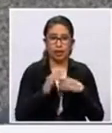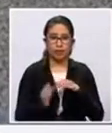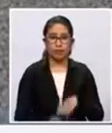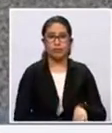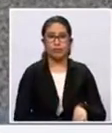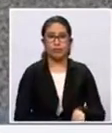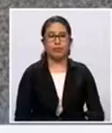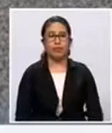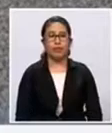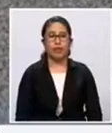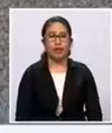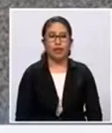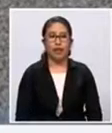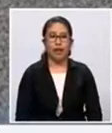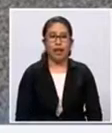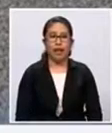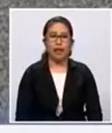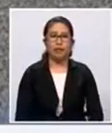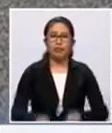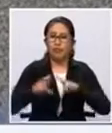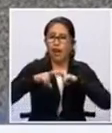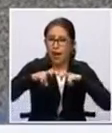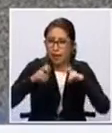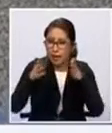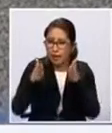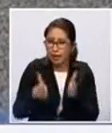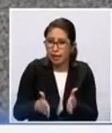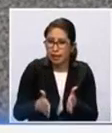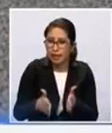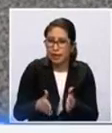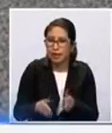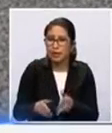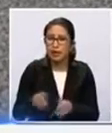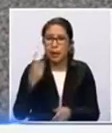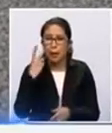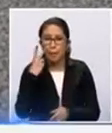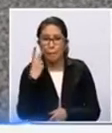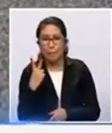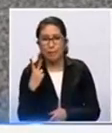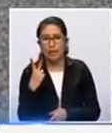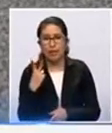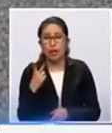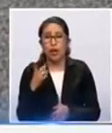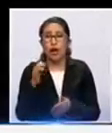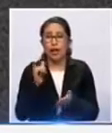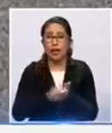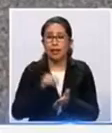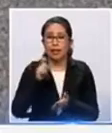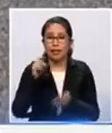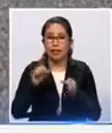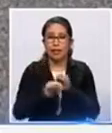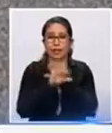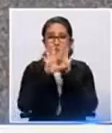consultarle, algunos analistas han observado el hecho de transparentar precisamente las fuentes de